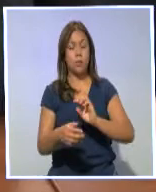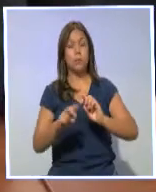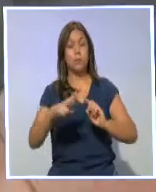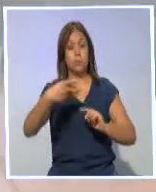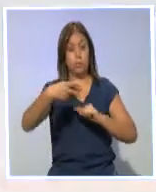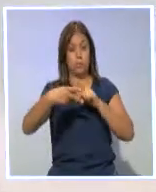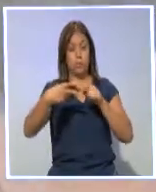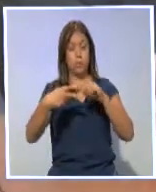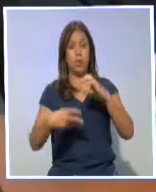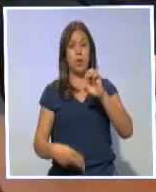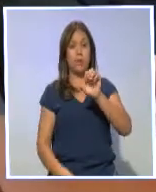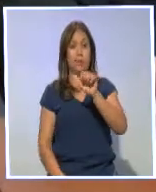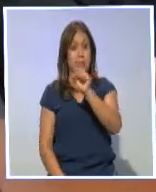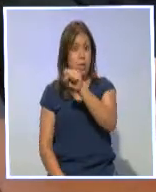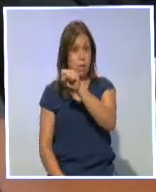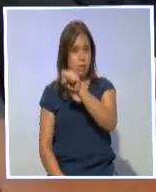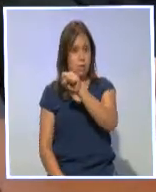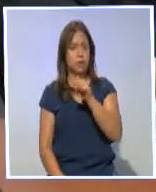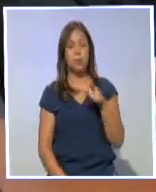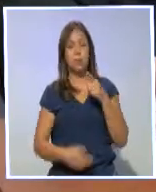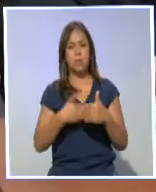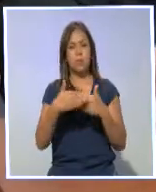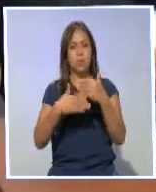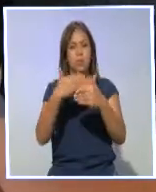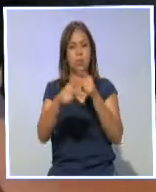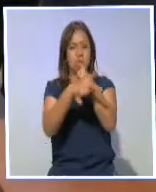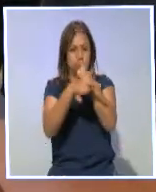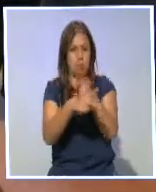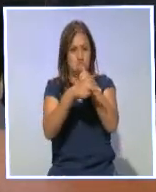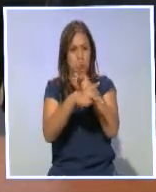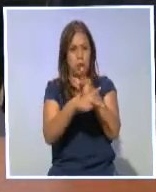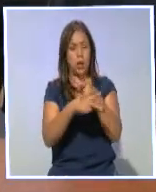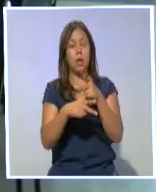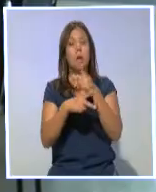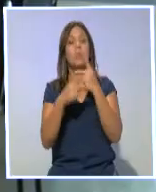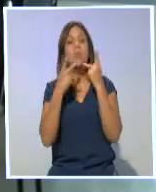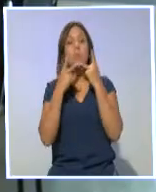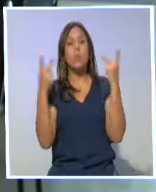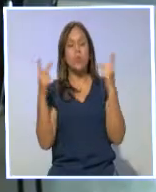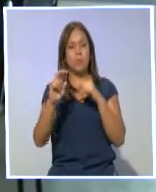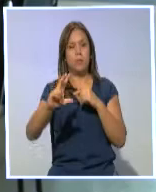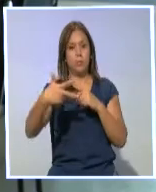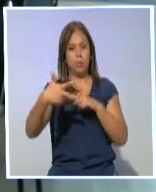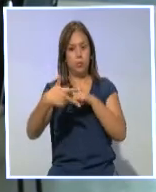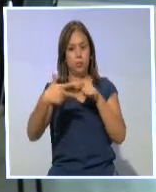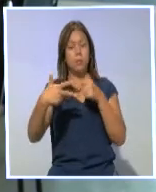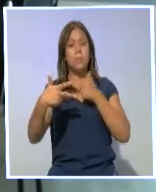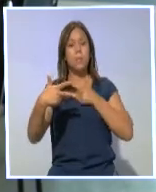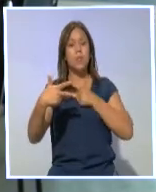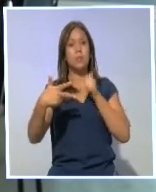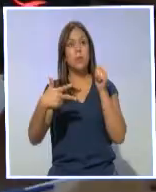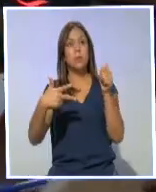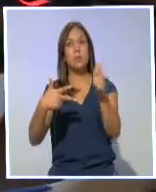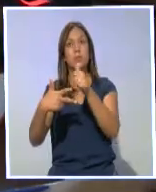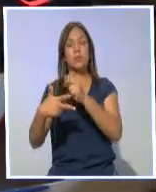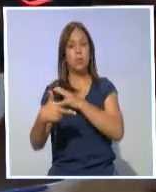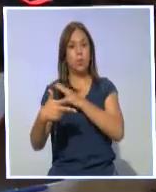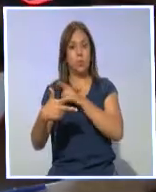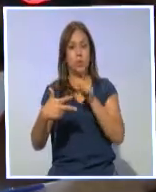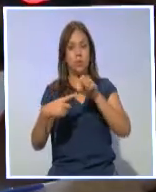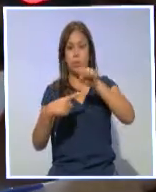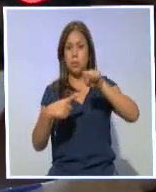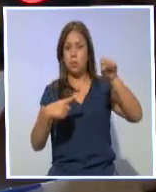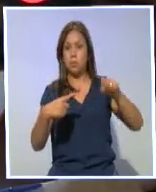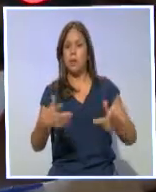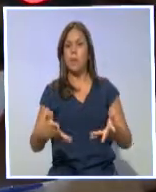el CEACES. Tenemos un proceso de garantía pública. Y el tercero, las propias universidades. Este sistema también